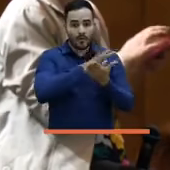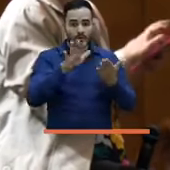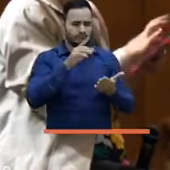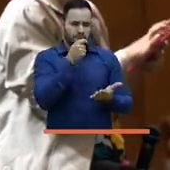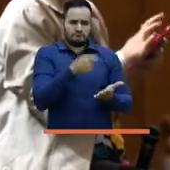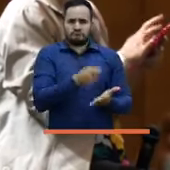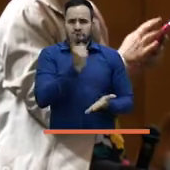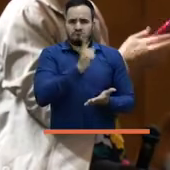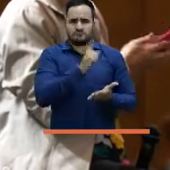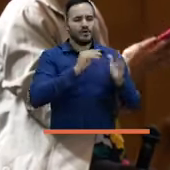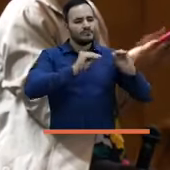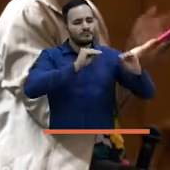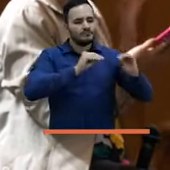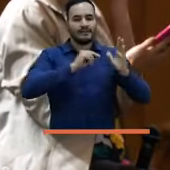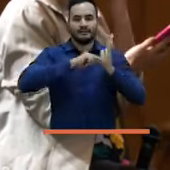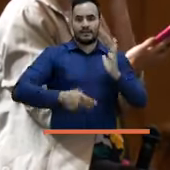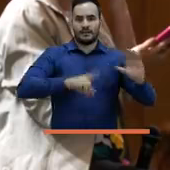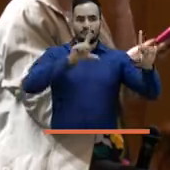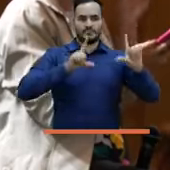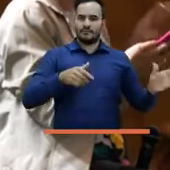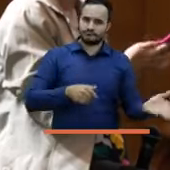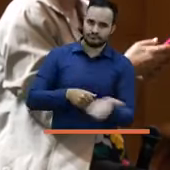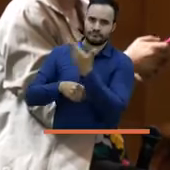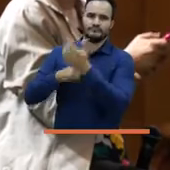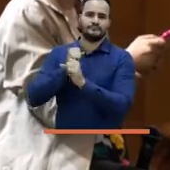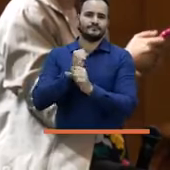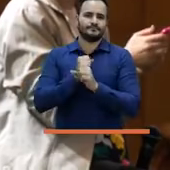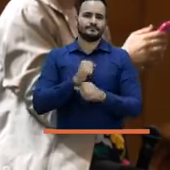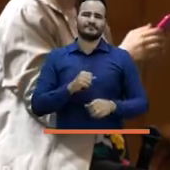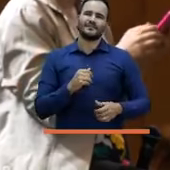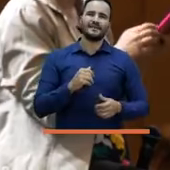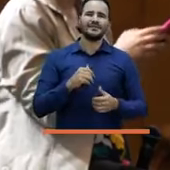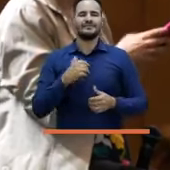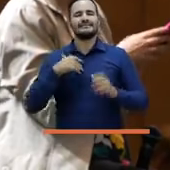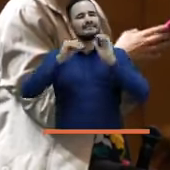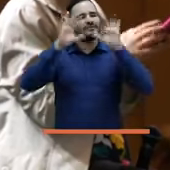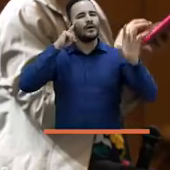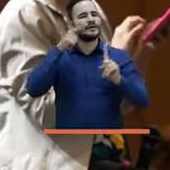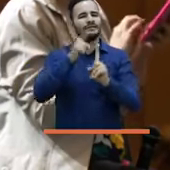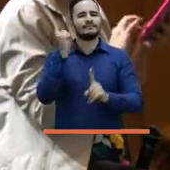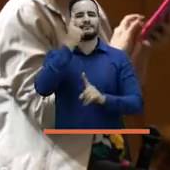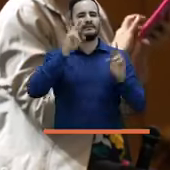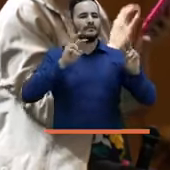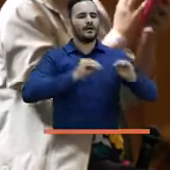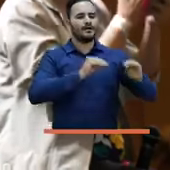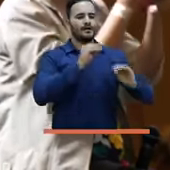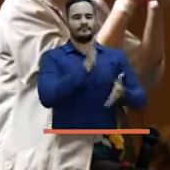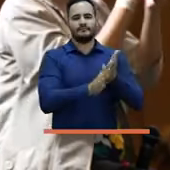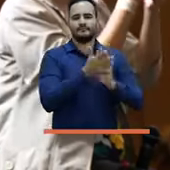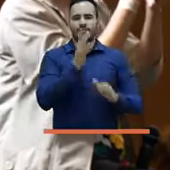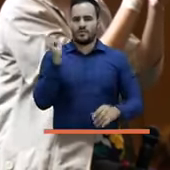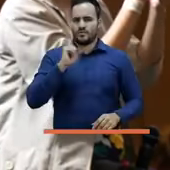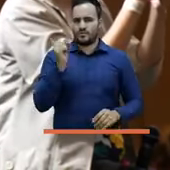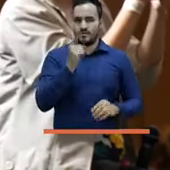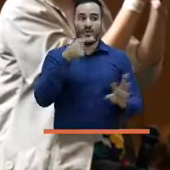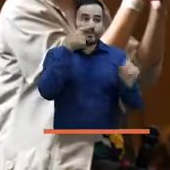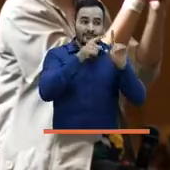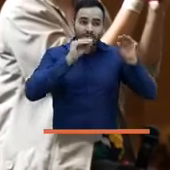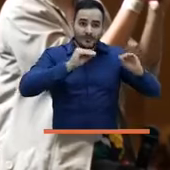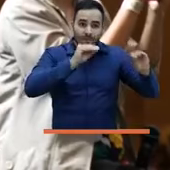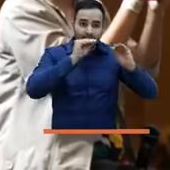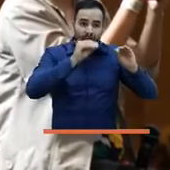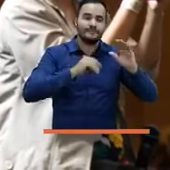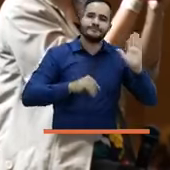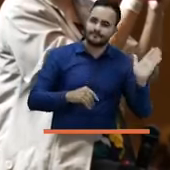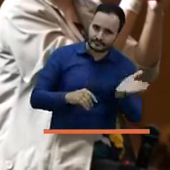está alianza lo que nos permite a nosotros decir es no es solamente un modelo formativo no es para formarnos y ya es por es porque queremos formarnos precisamente